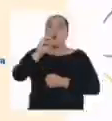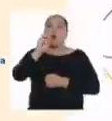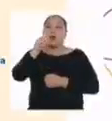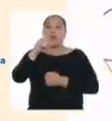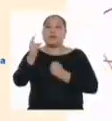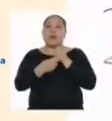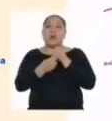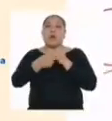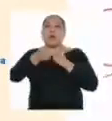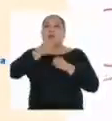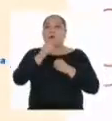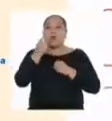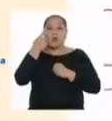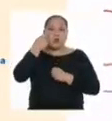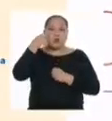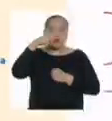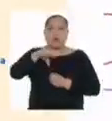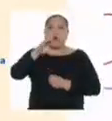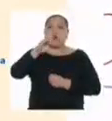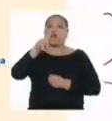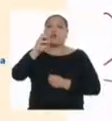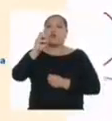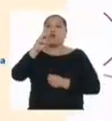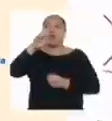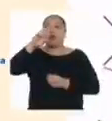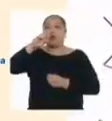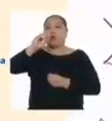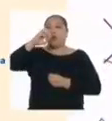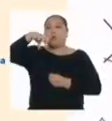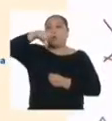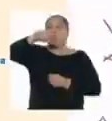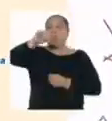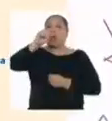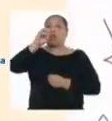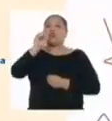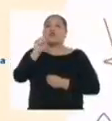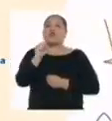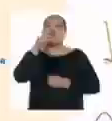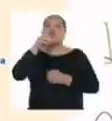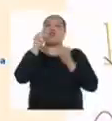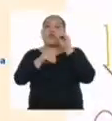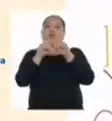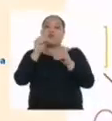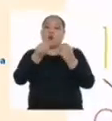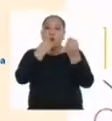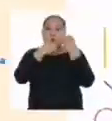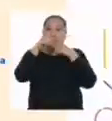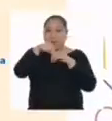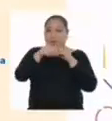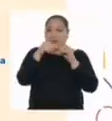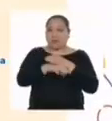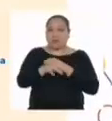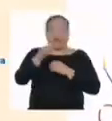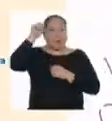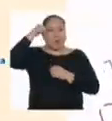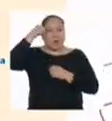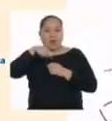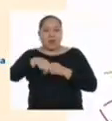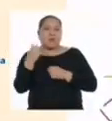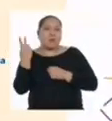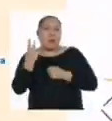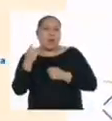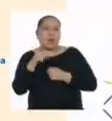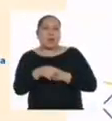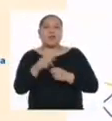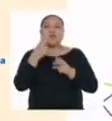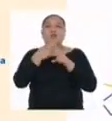agua. También conocimos a los cloroplastos y su importancia en la elaboración de los alimentos en la planta. ¿Recuerdan cómo se llama ese pigmento verde?